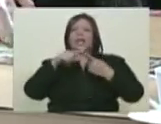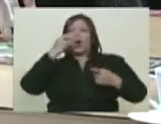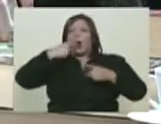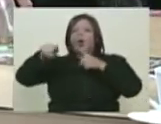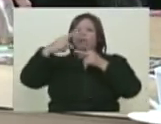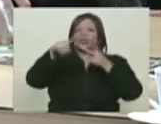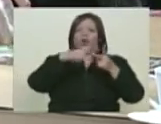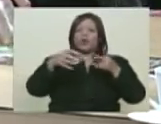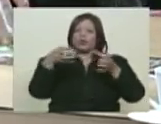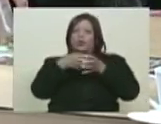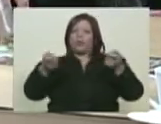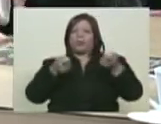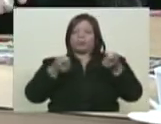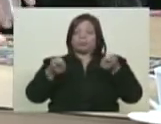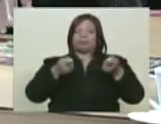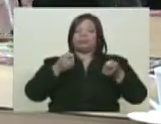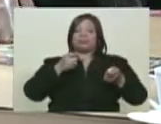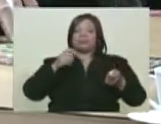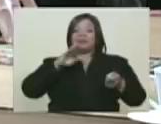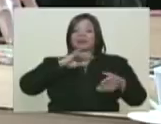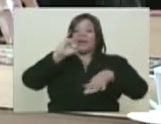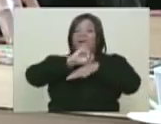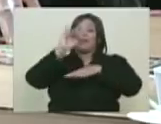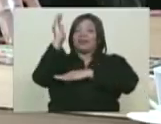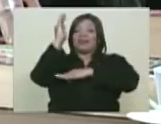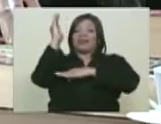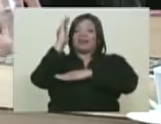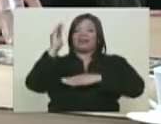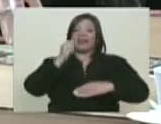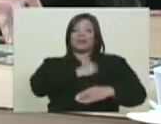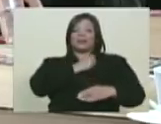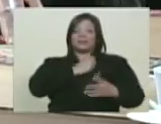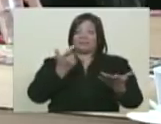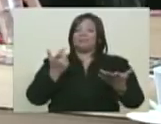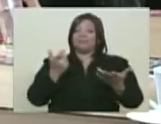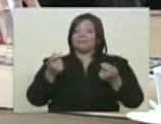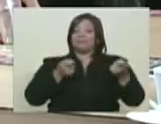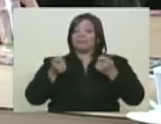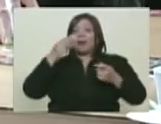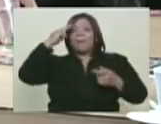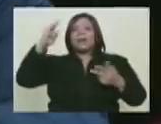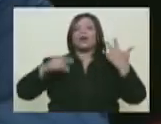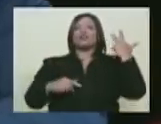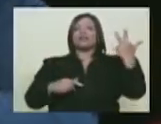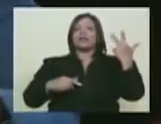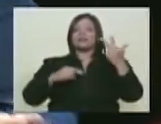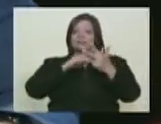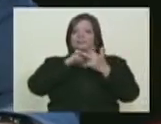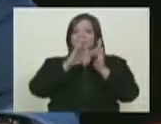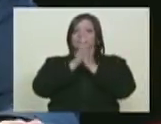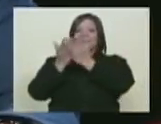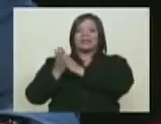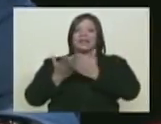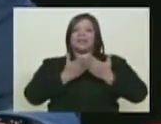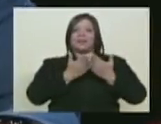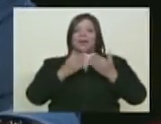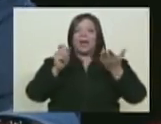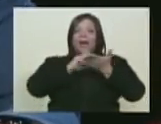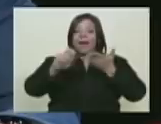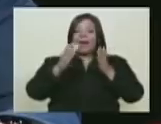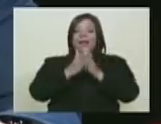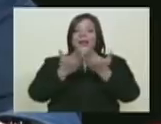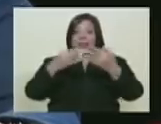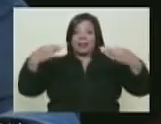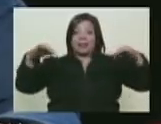y el clero conservador. El juarismo. Muy bien. Acaba de salir en México 3 tomos. Por cierto que el papel, el libro de